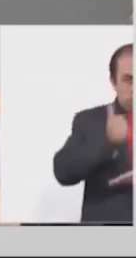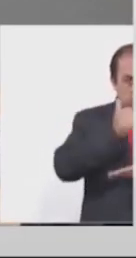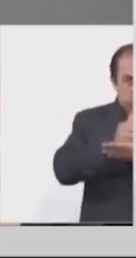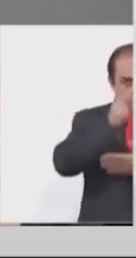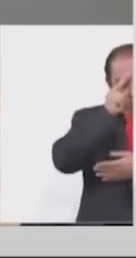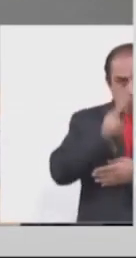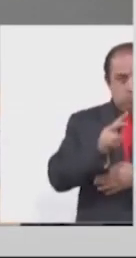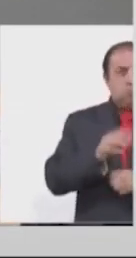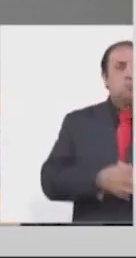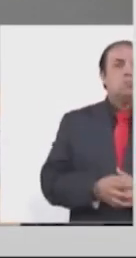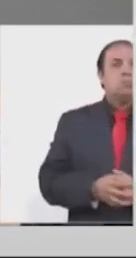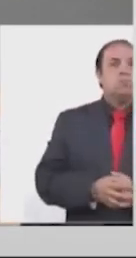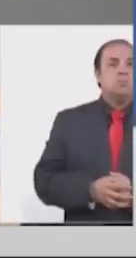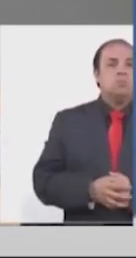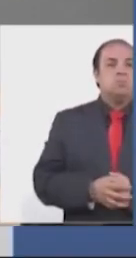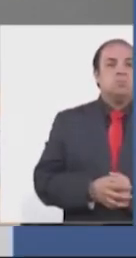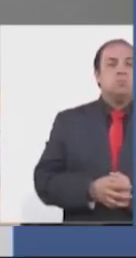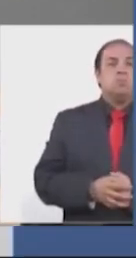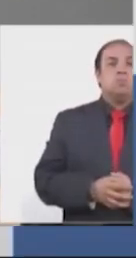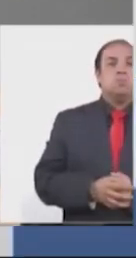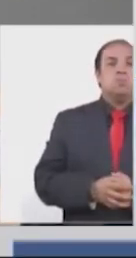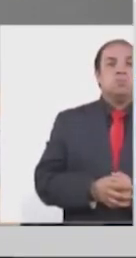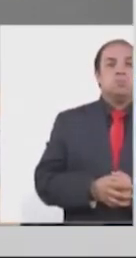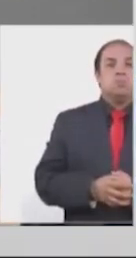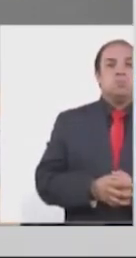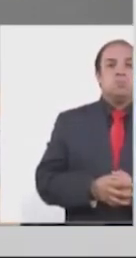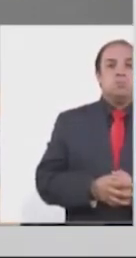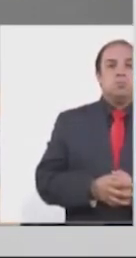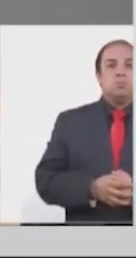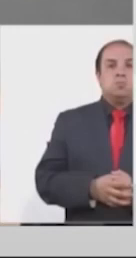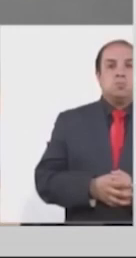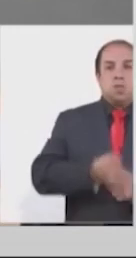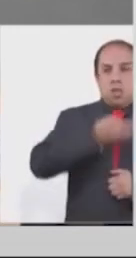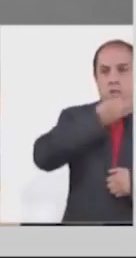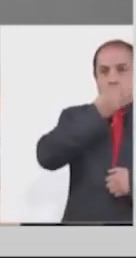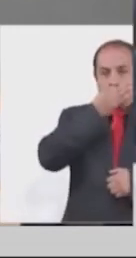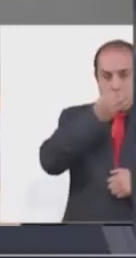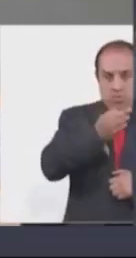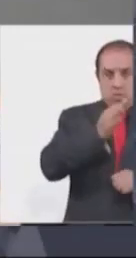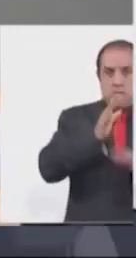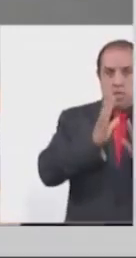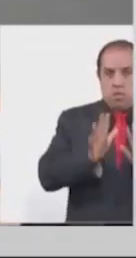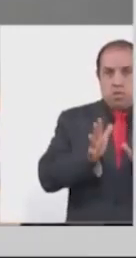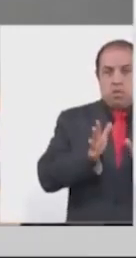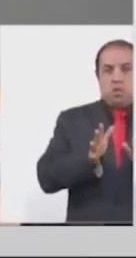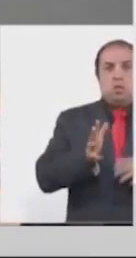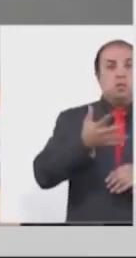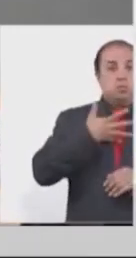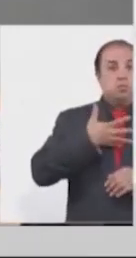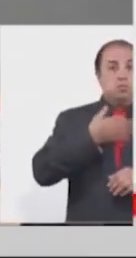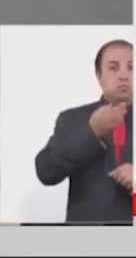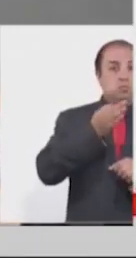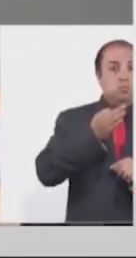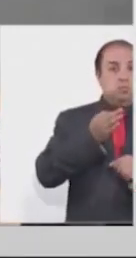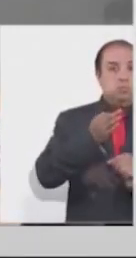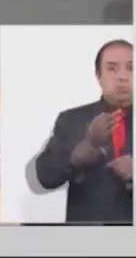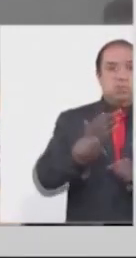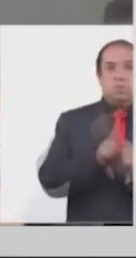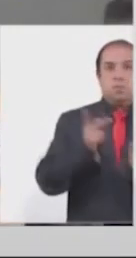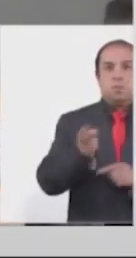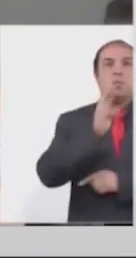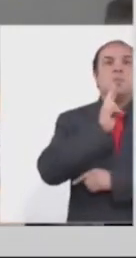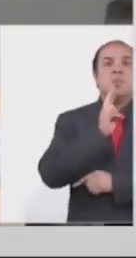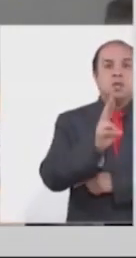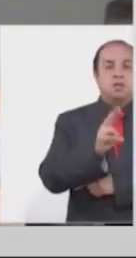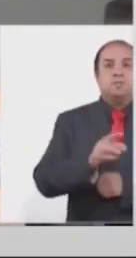joven si uno de ellos golpes el otro broncoaspiración Sí y me parece que parece que los